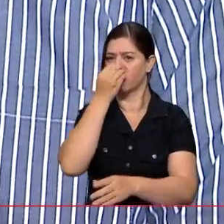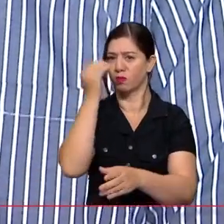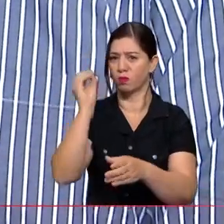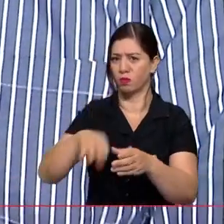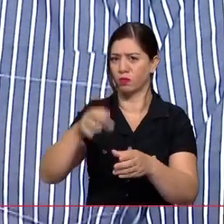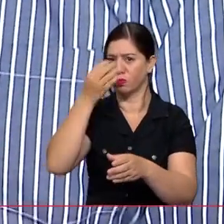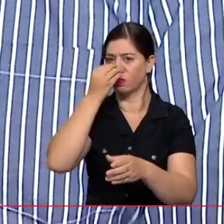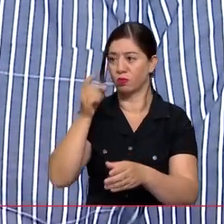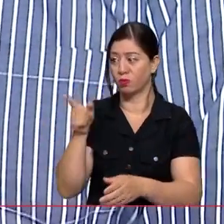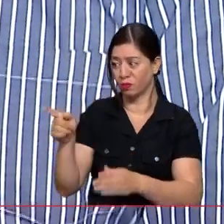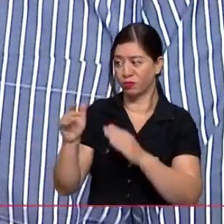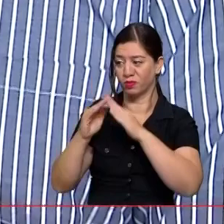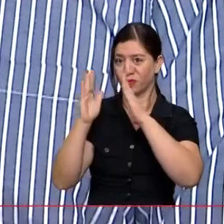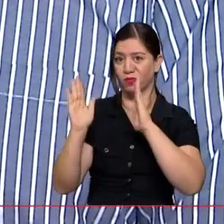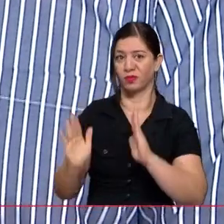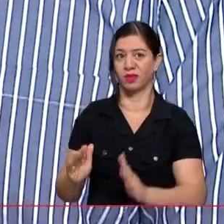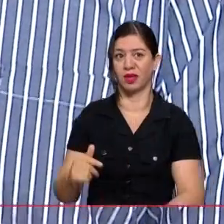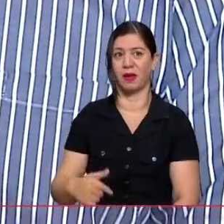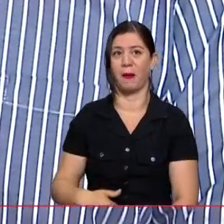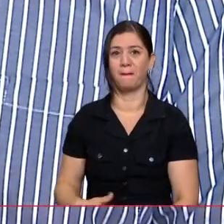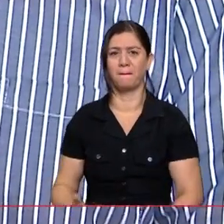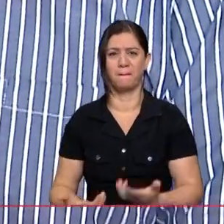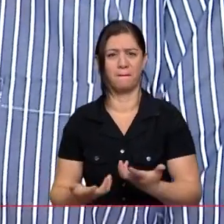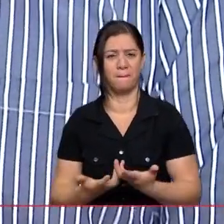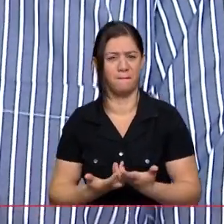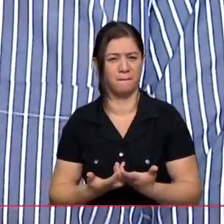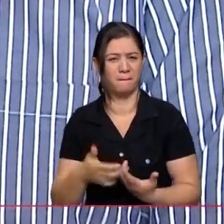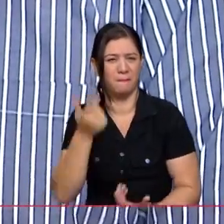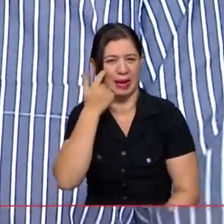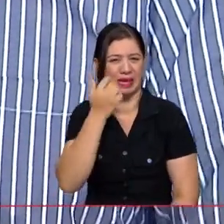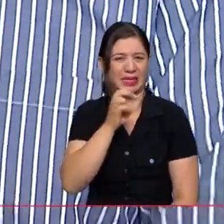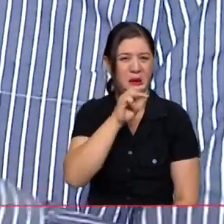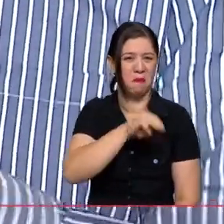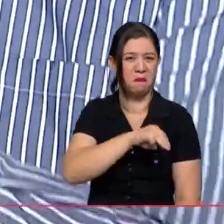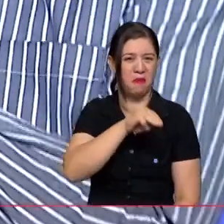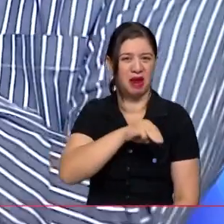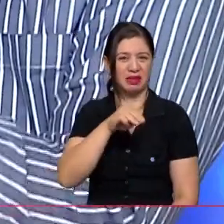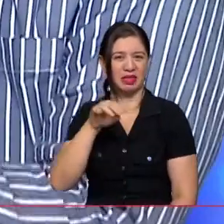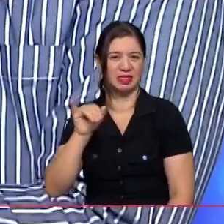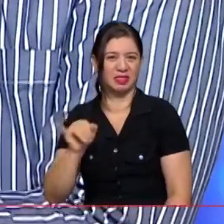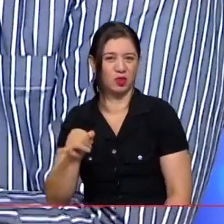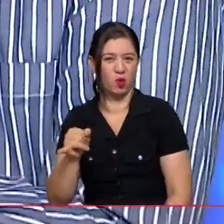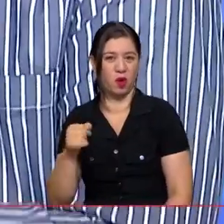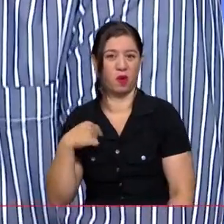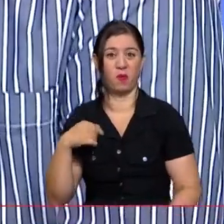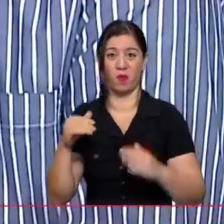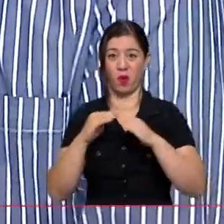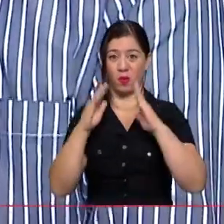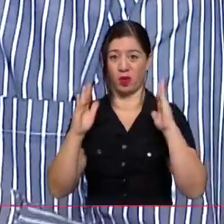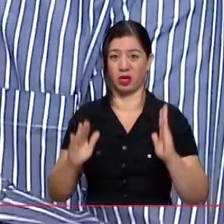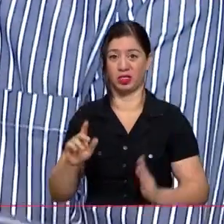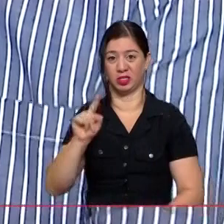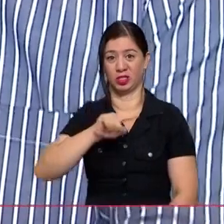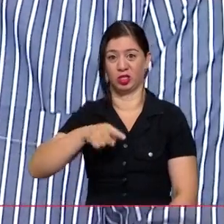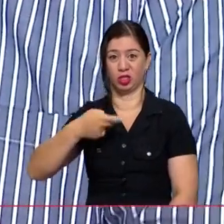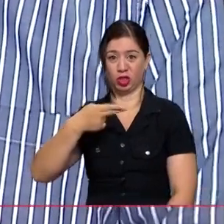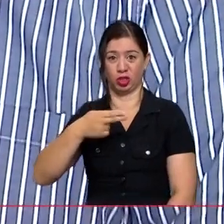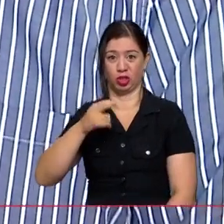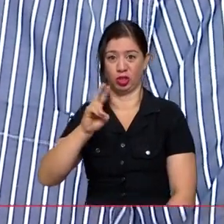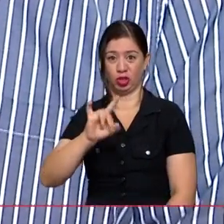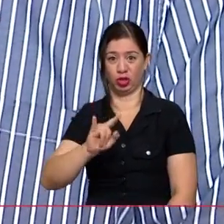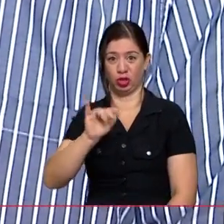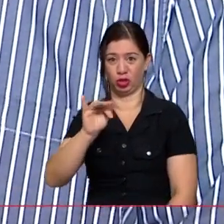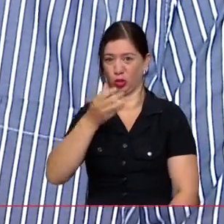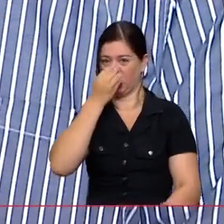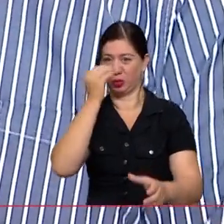casa? A eso se me pasa, pero si no estoy mal, martes y jueves, Gigi. Lo que pasa es que como por mi casa hay shoot, entonces una vez